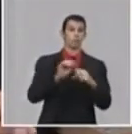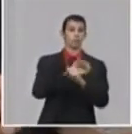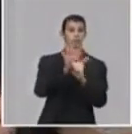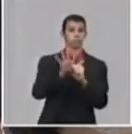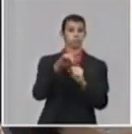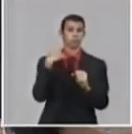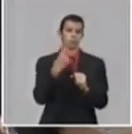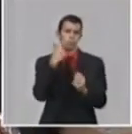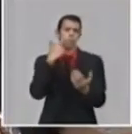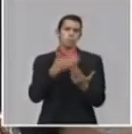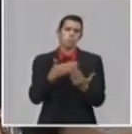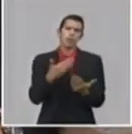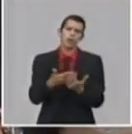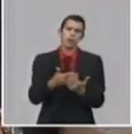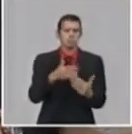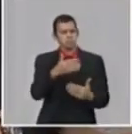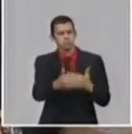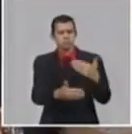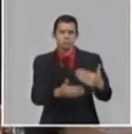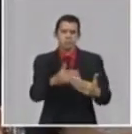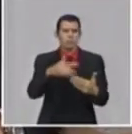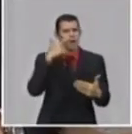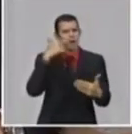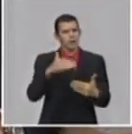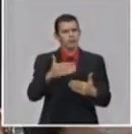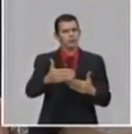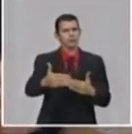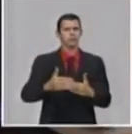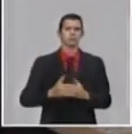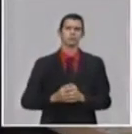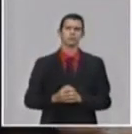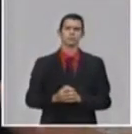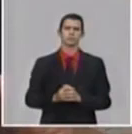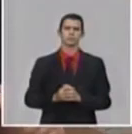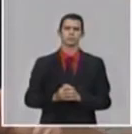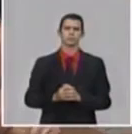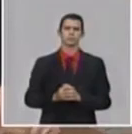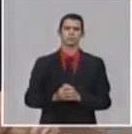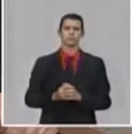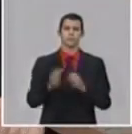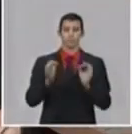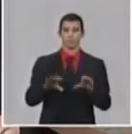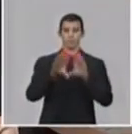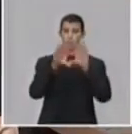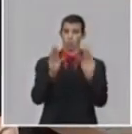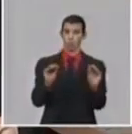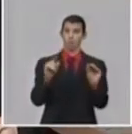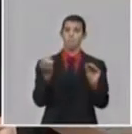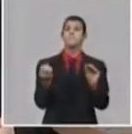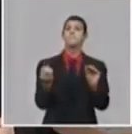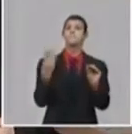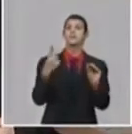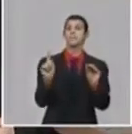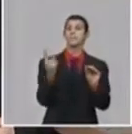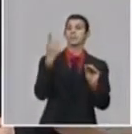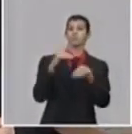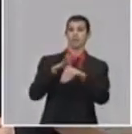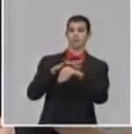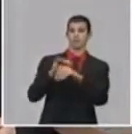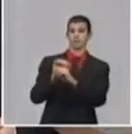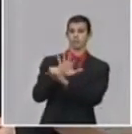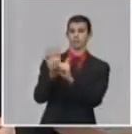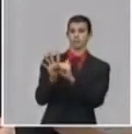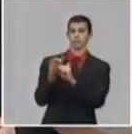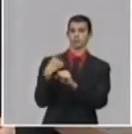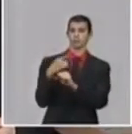vez que empezamos a tener los primeros casos, cuando se diseñó el protocolo, se incluyó el interferón. Y nosotros podemos decir hoy